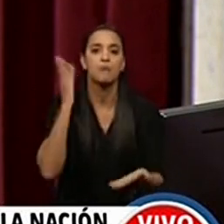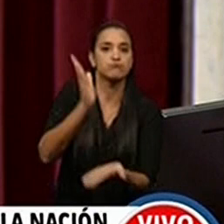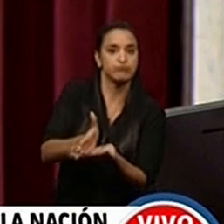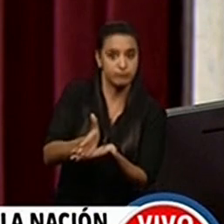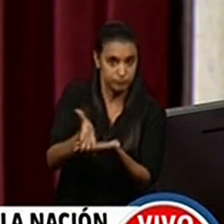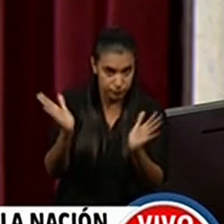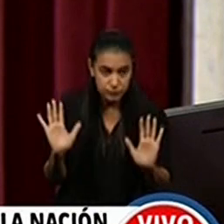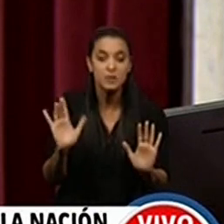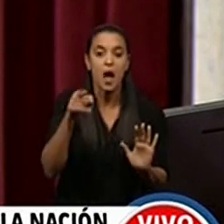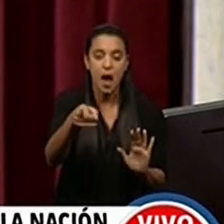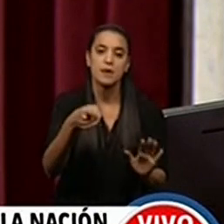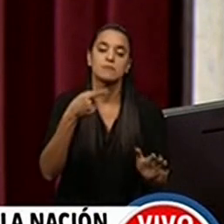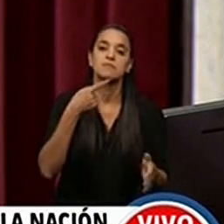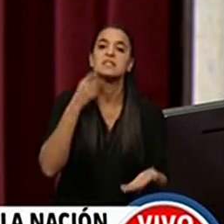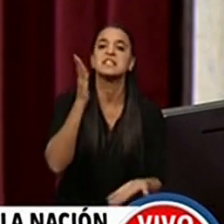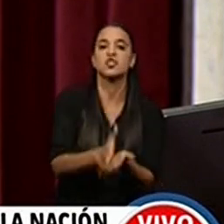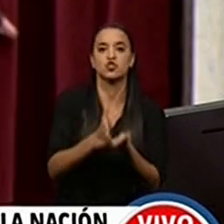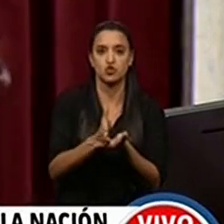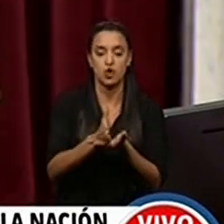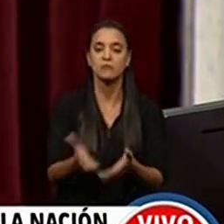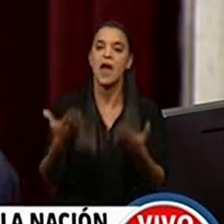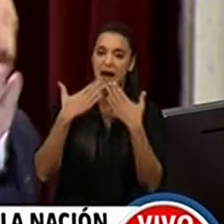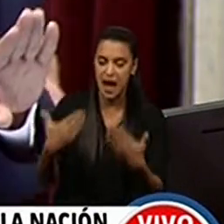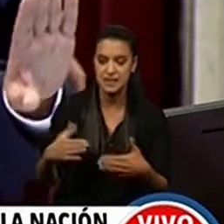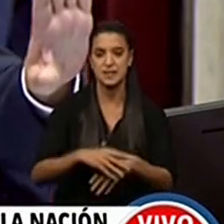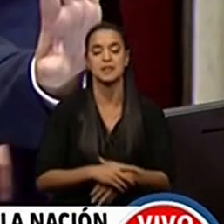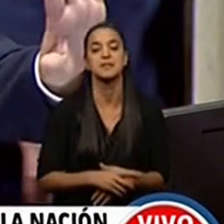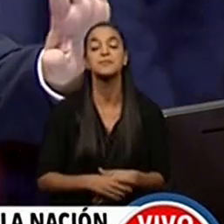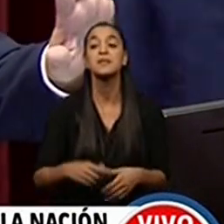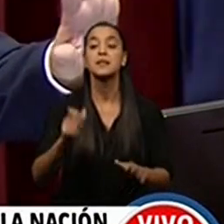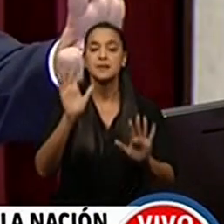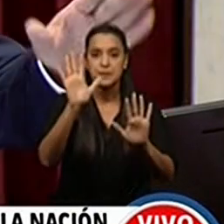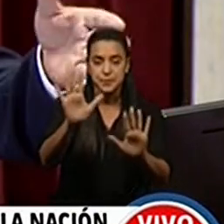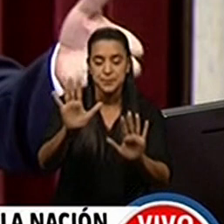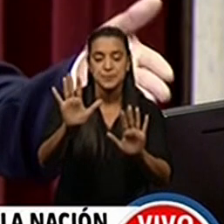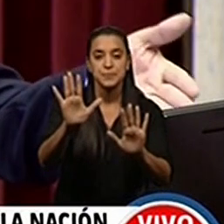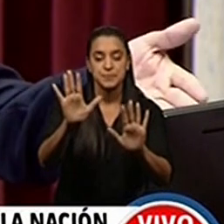disciplinarias, definirá una sanción disciplinaria. Gracias. Sí,